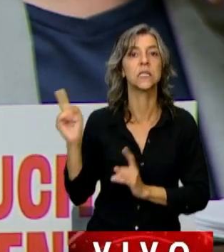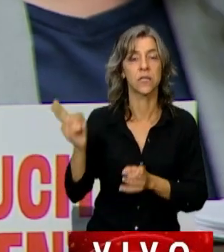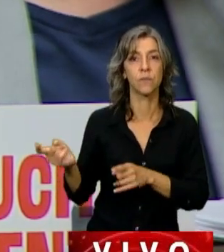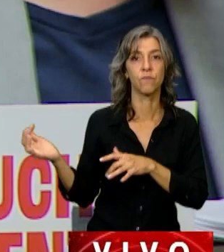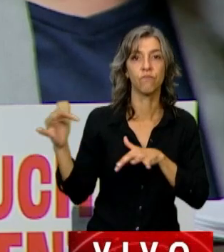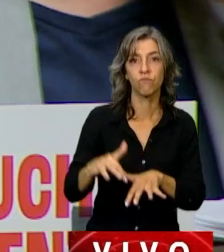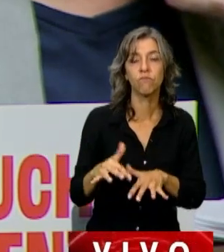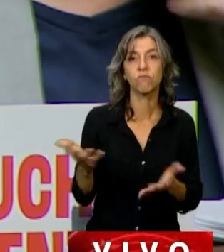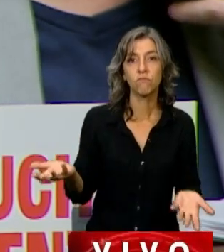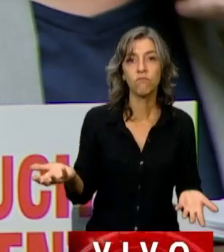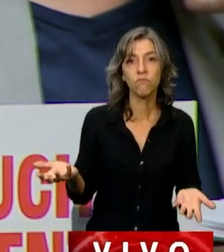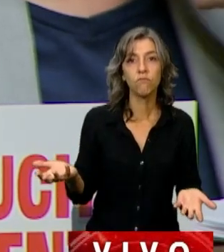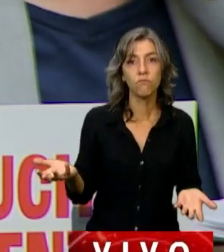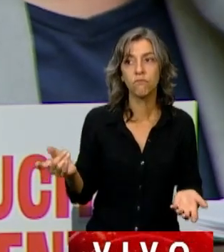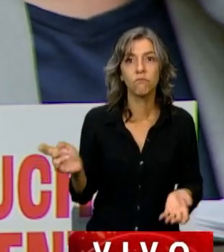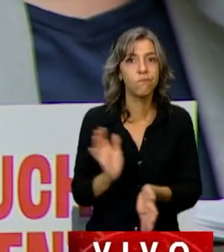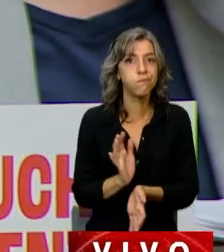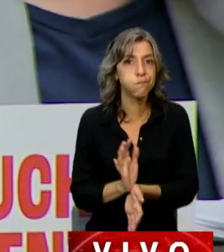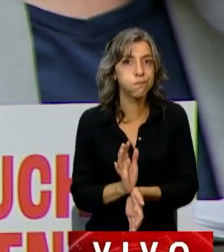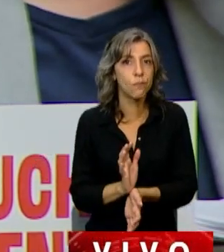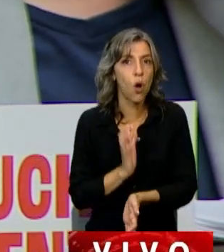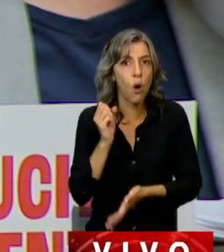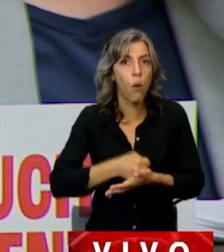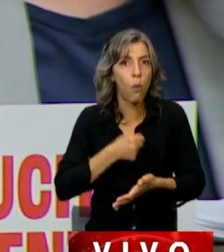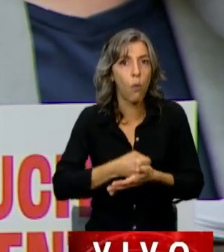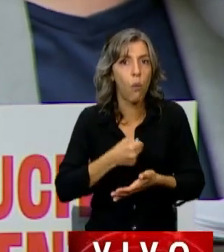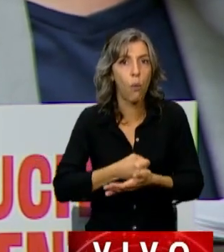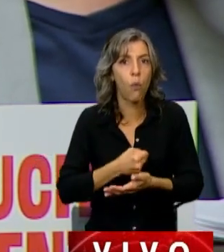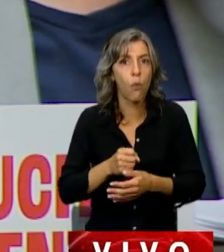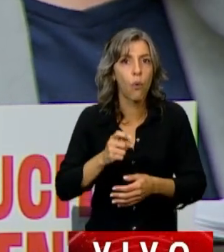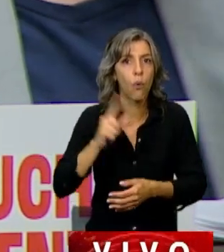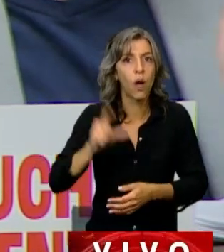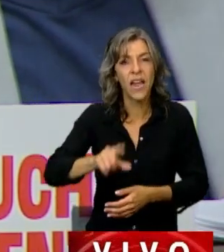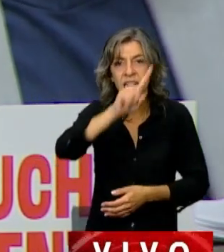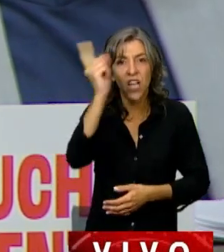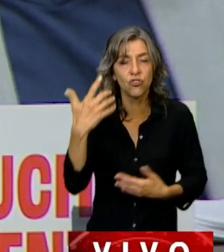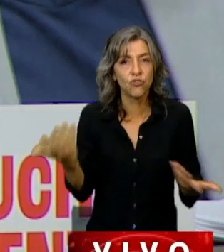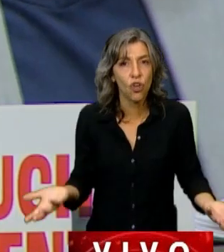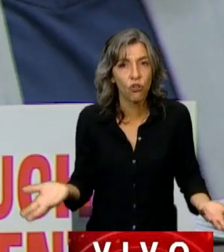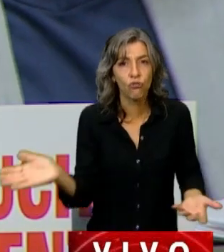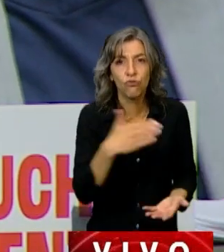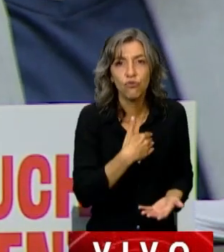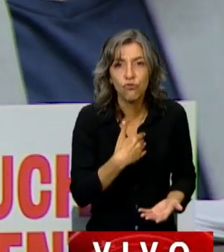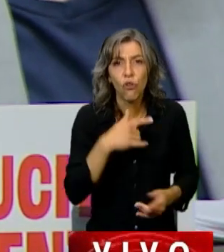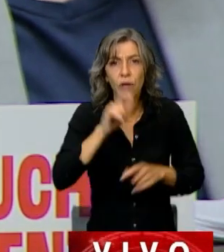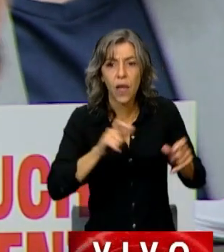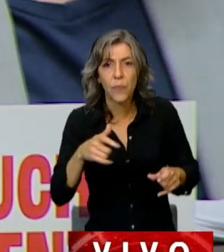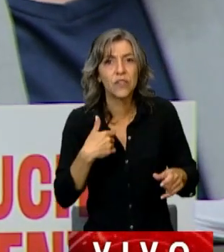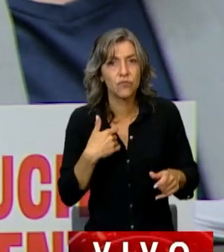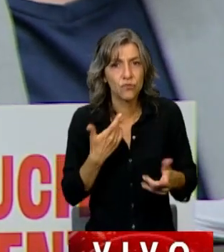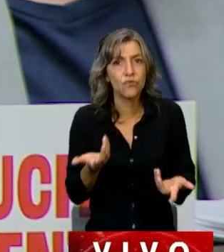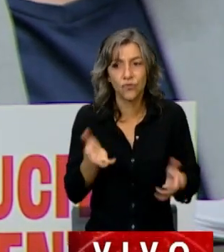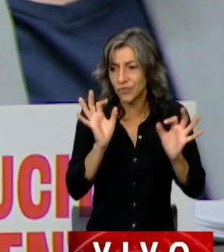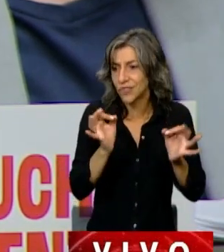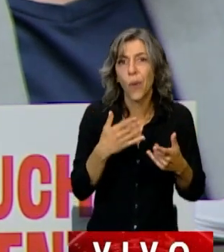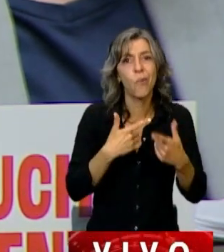sido una lucha nacional. Que alguien me mencione qué provincia no tuvo un reclamo de trabajadoras y trabajadores de la salud este año. Hemos